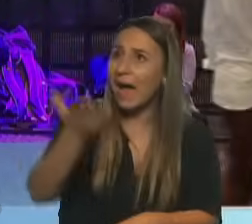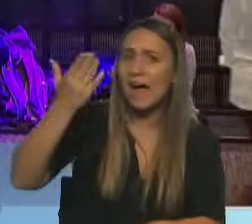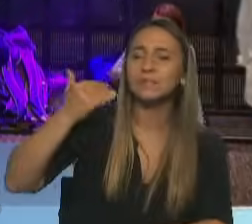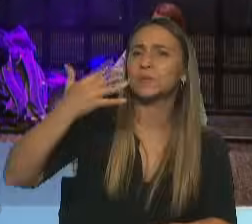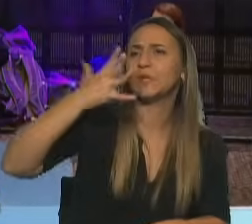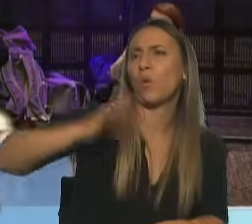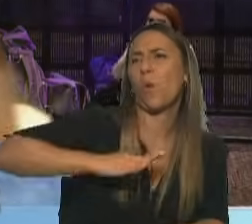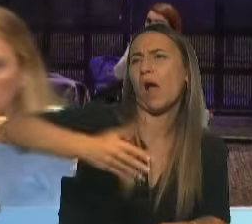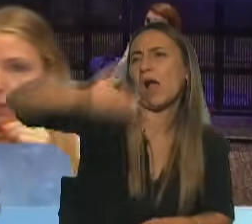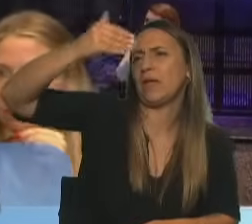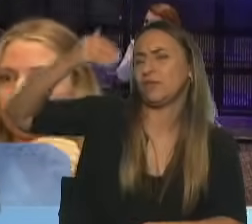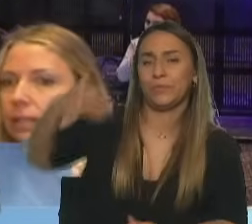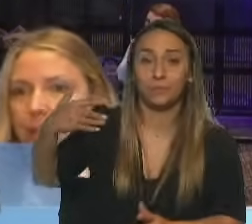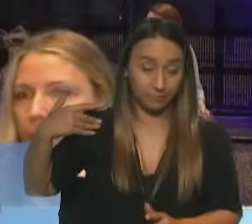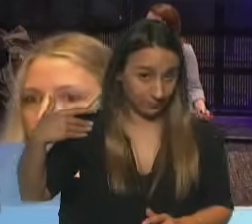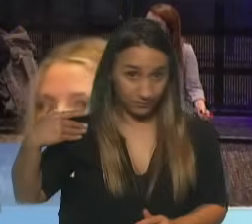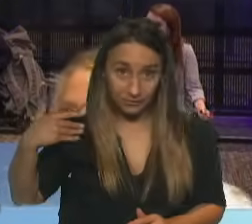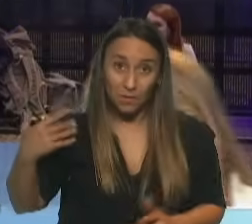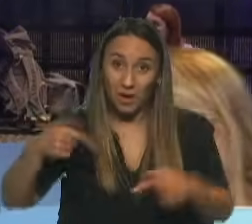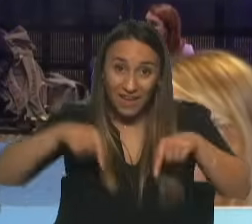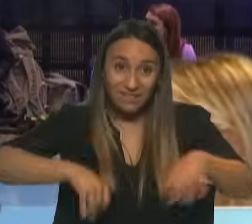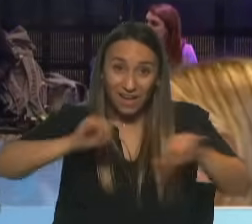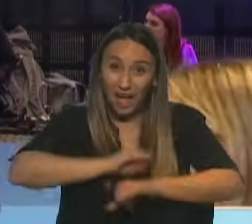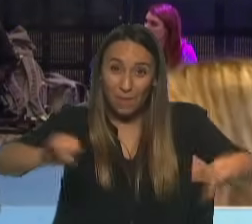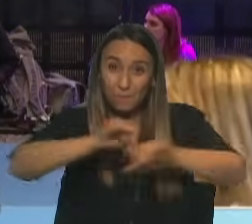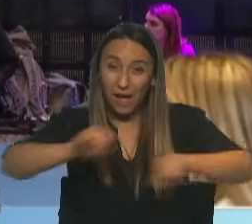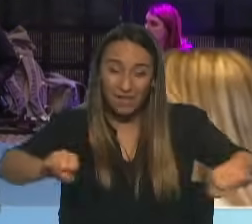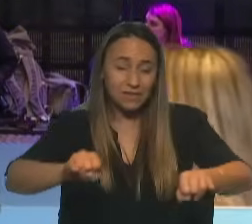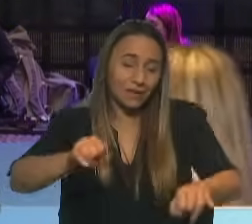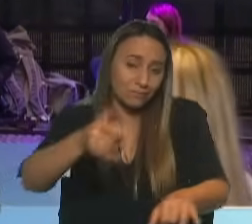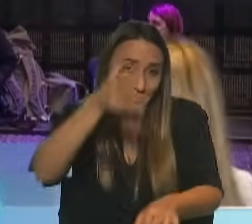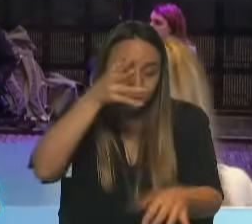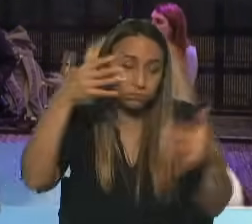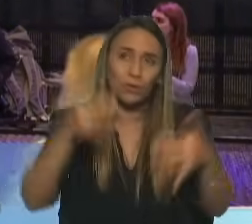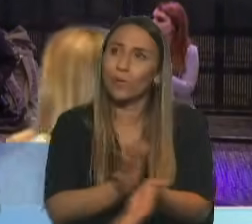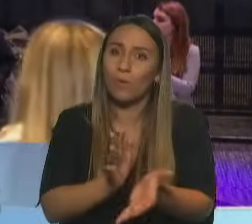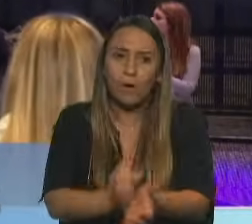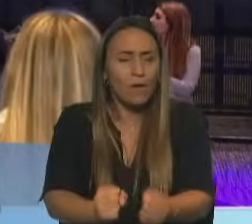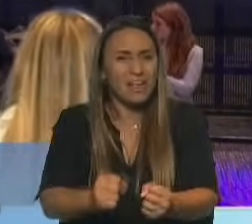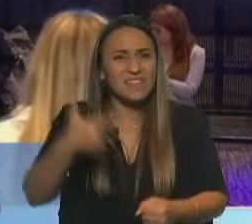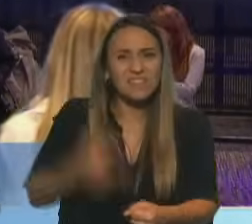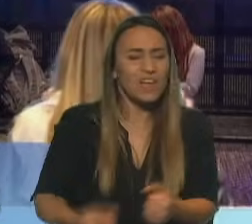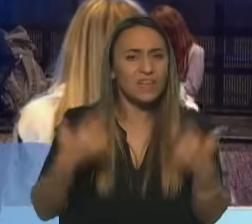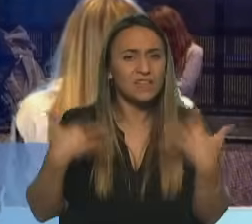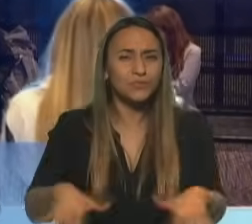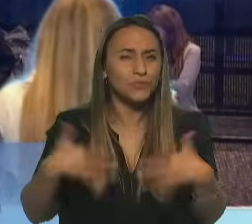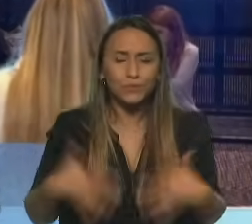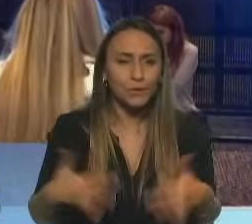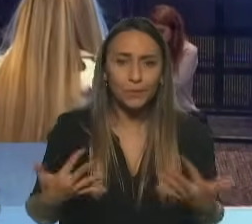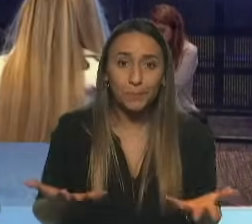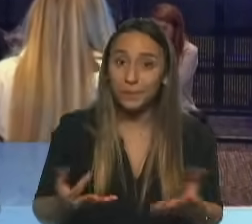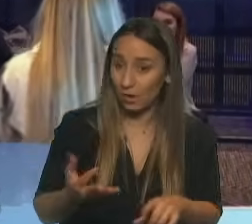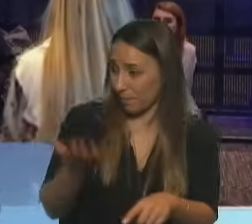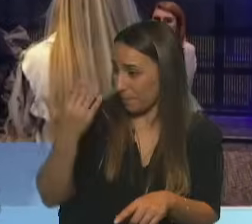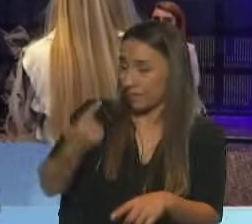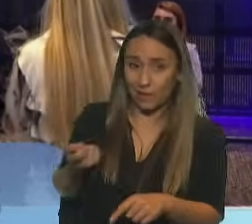campaña Fueron 2 tan semanas. intensa Eterna. y tan desgastante que parece que hubieran pasado Sí, total. 5 años desde el Bueno. momento en que se orquestó una corrida.